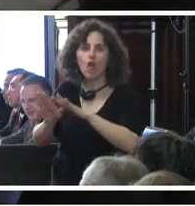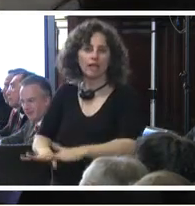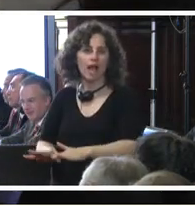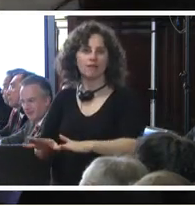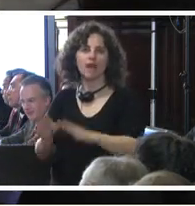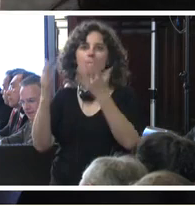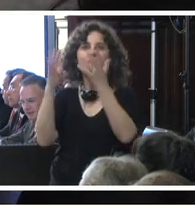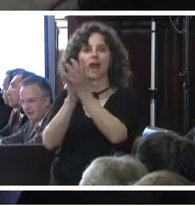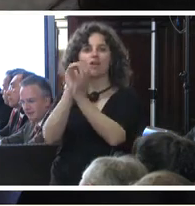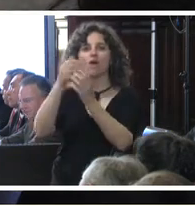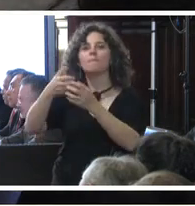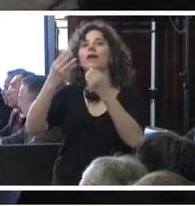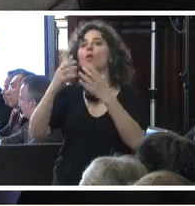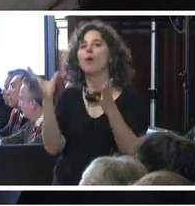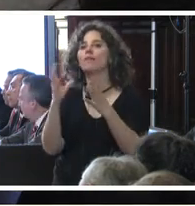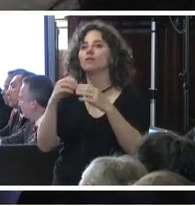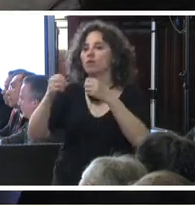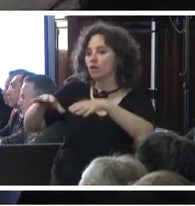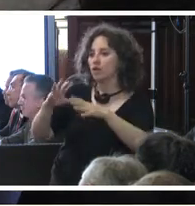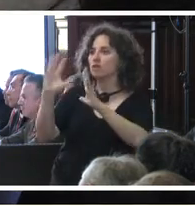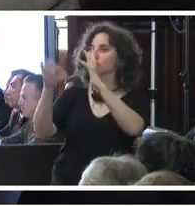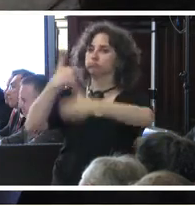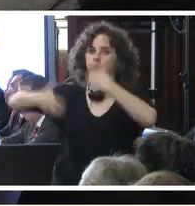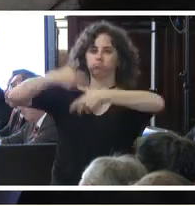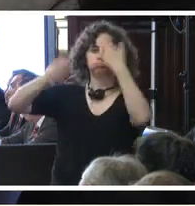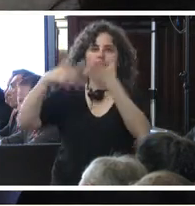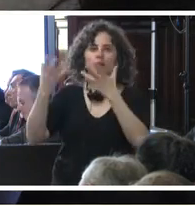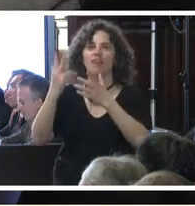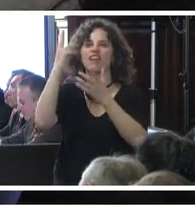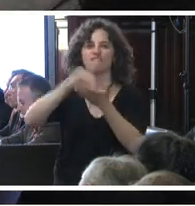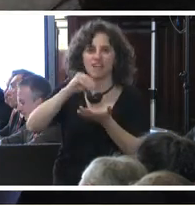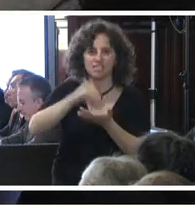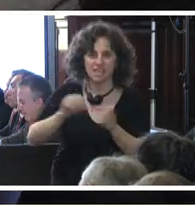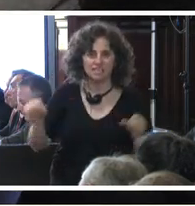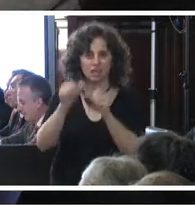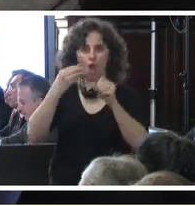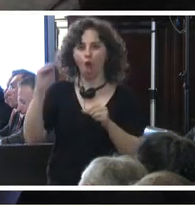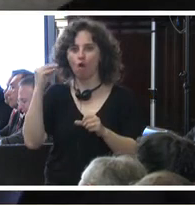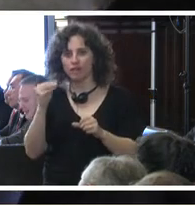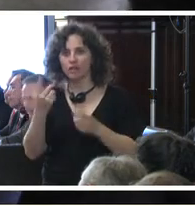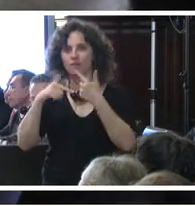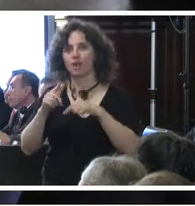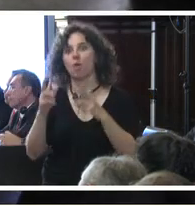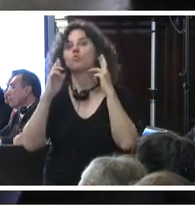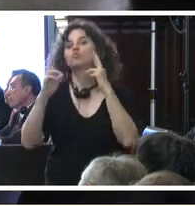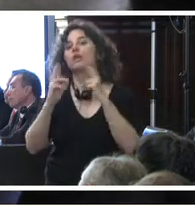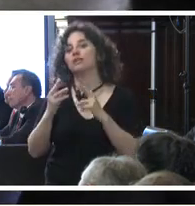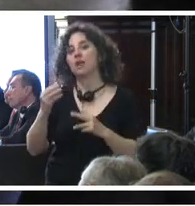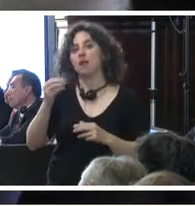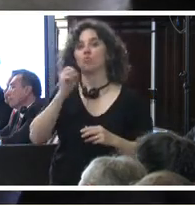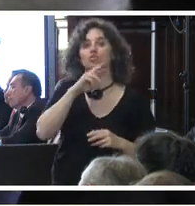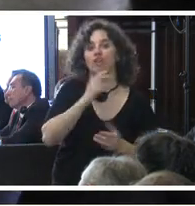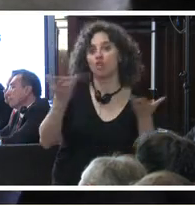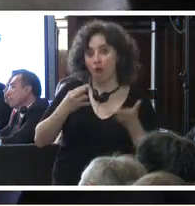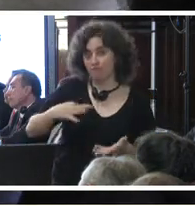sus manos de fuera para que cuando ya no dejara de moverla, sacarlo. Esto lo hicieron durante 3 ocasiones, pero afortunadamente el chico está con vida